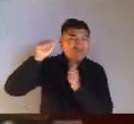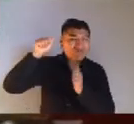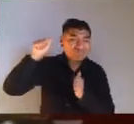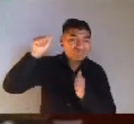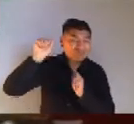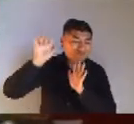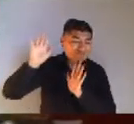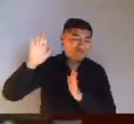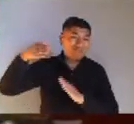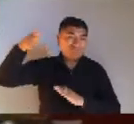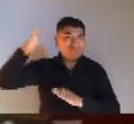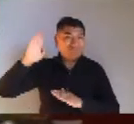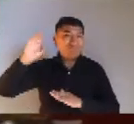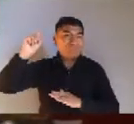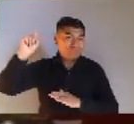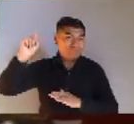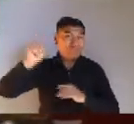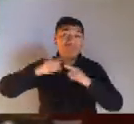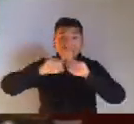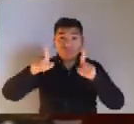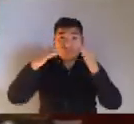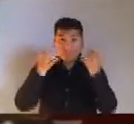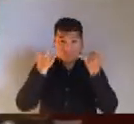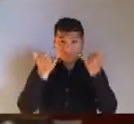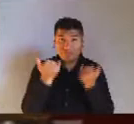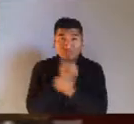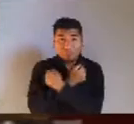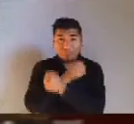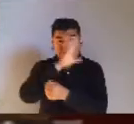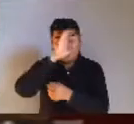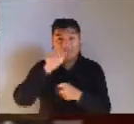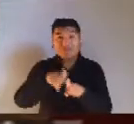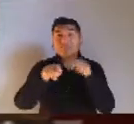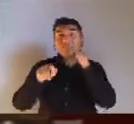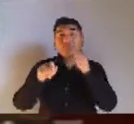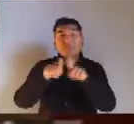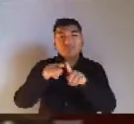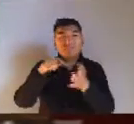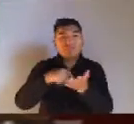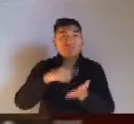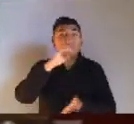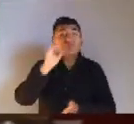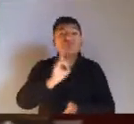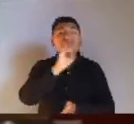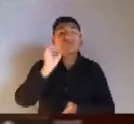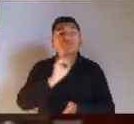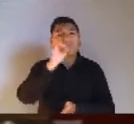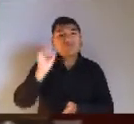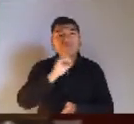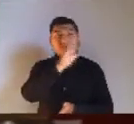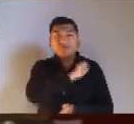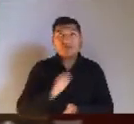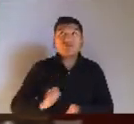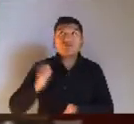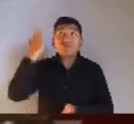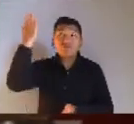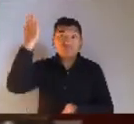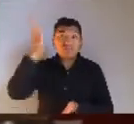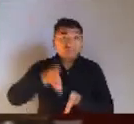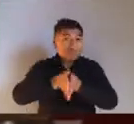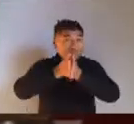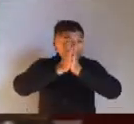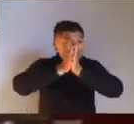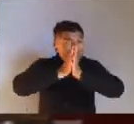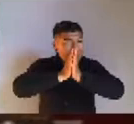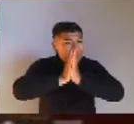Dios. Pero ahora, queridos hermanos, en este domingo, el Señor nos está